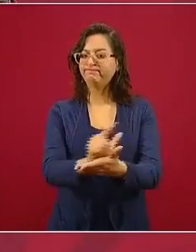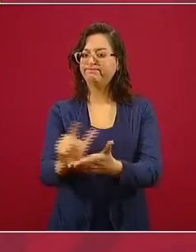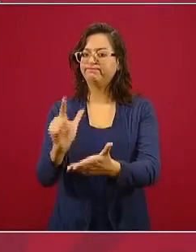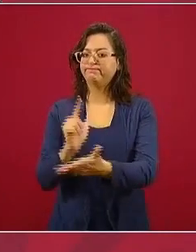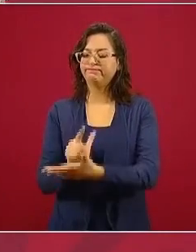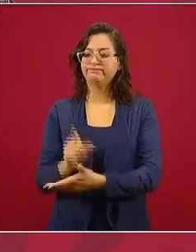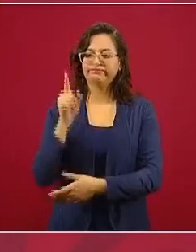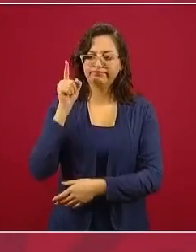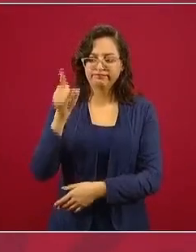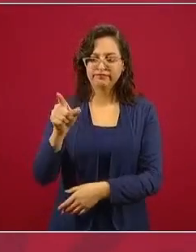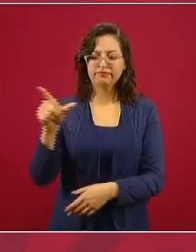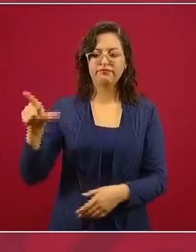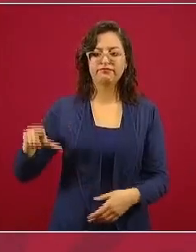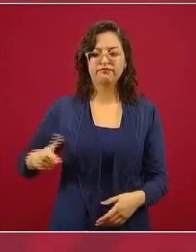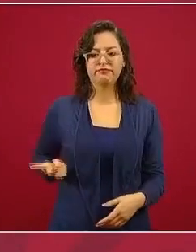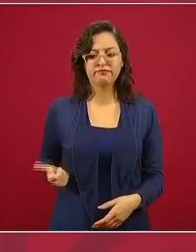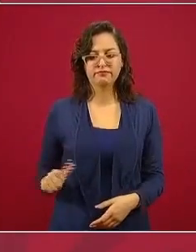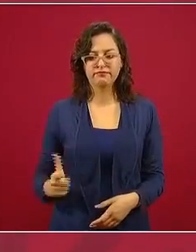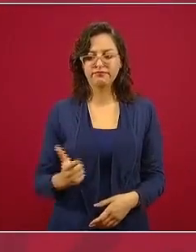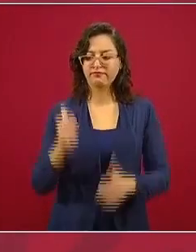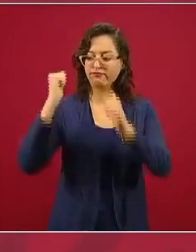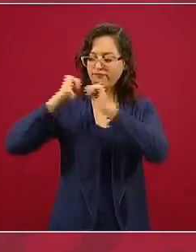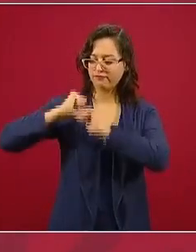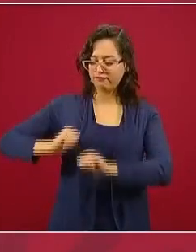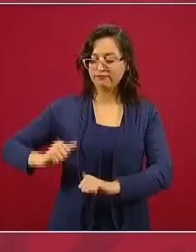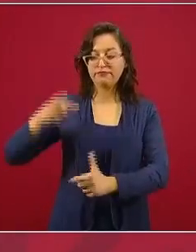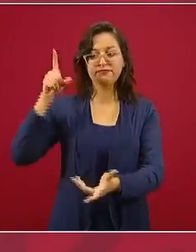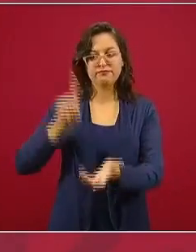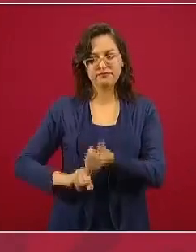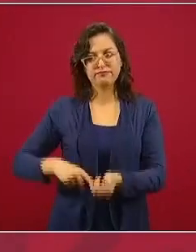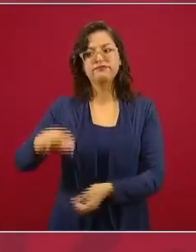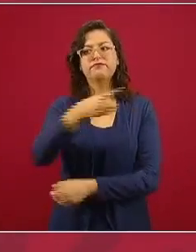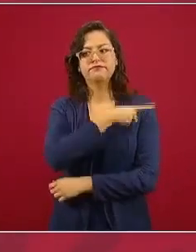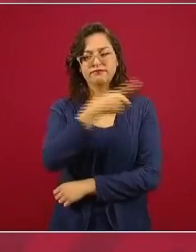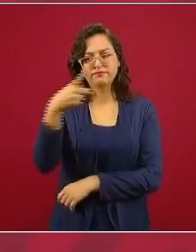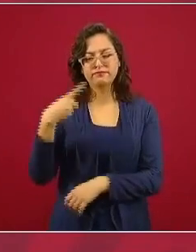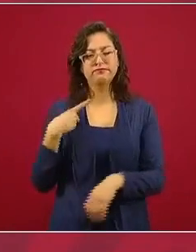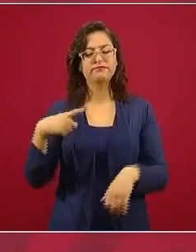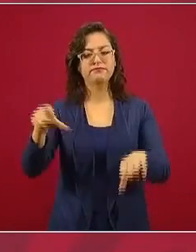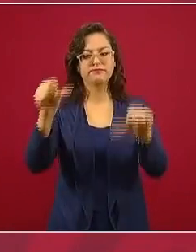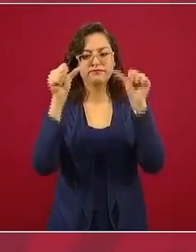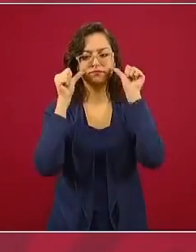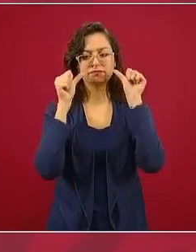propias autoridades de Guanajuato.